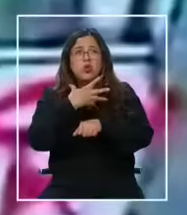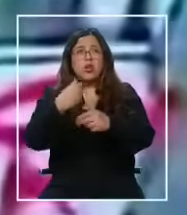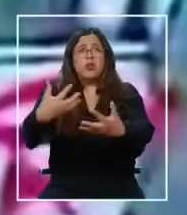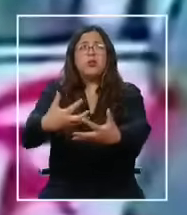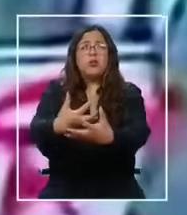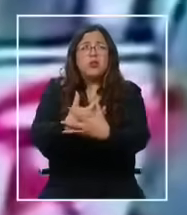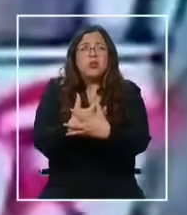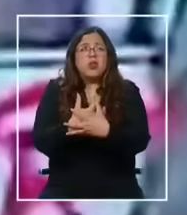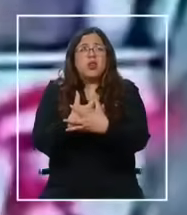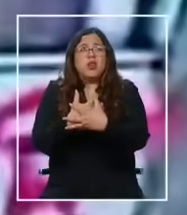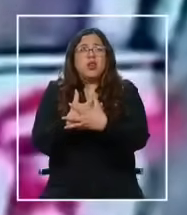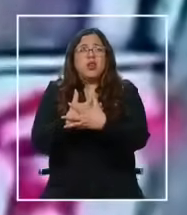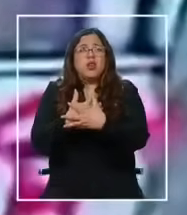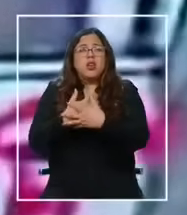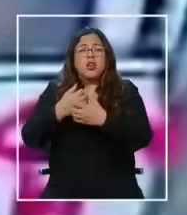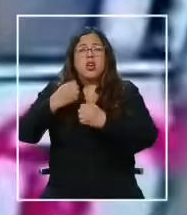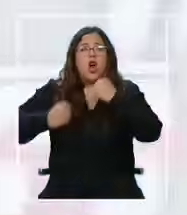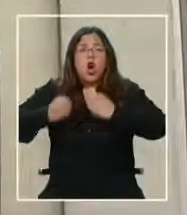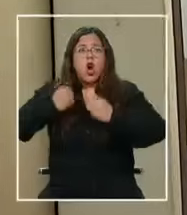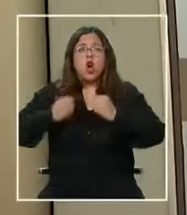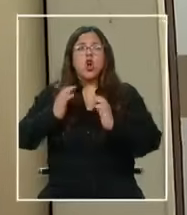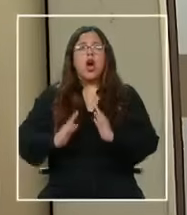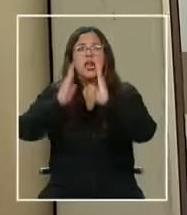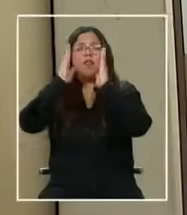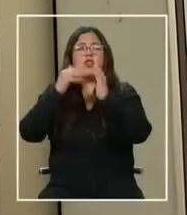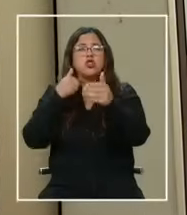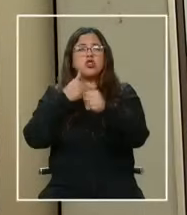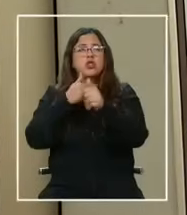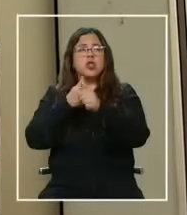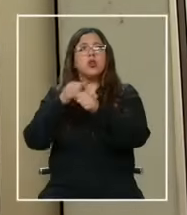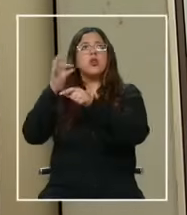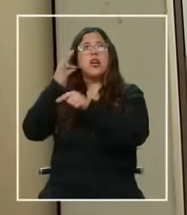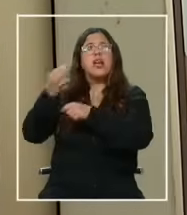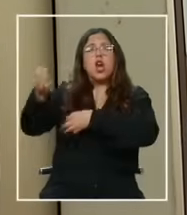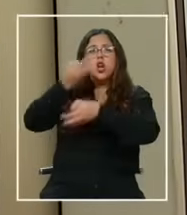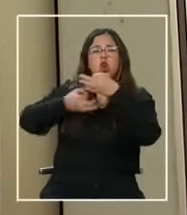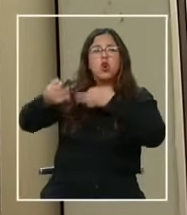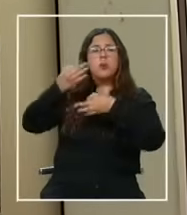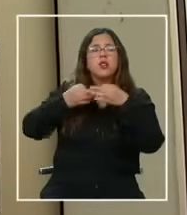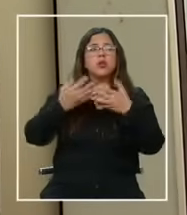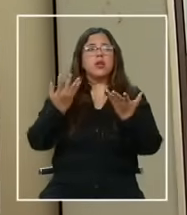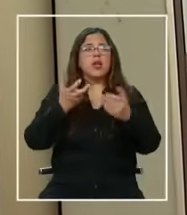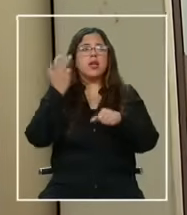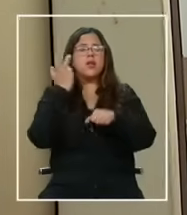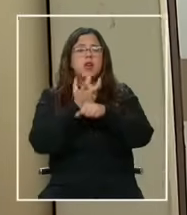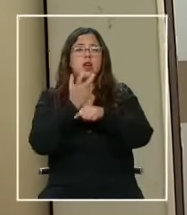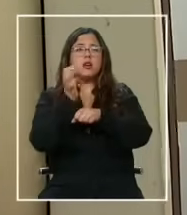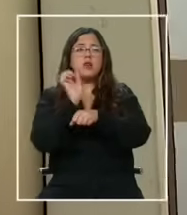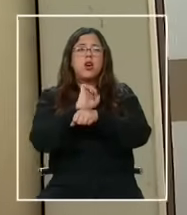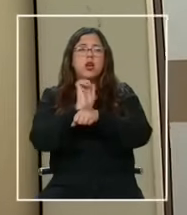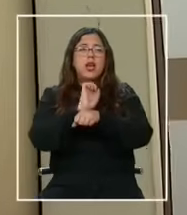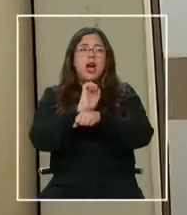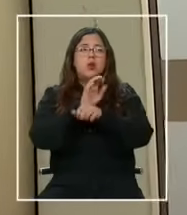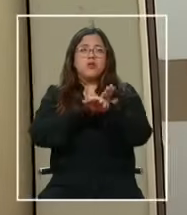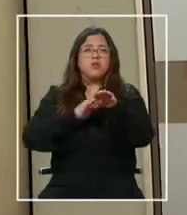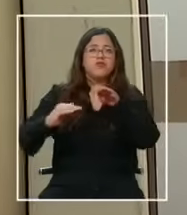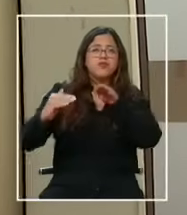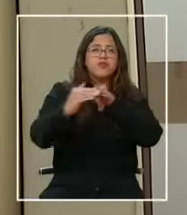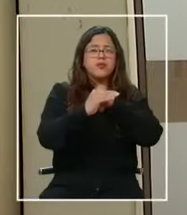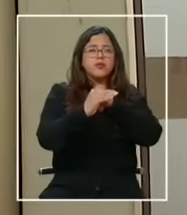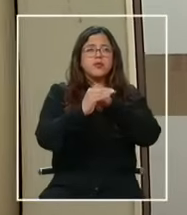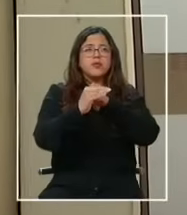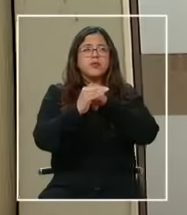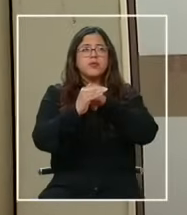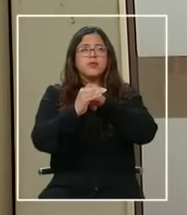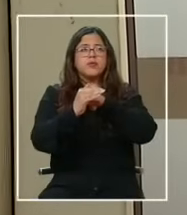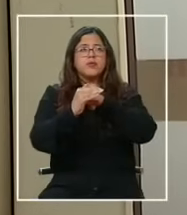brazos corrió hasta un edificio cercano lo que pasa es que ella nos comentó que justamente le habían quitado el vehículo que le habían hecho una encerrona y que le habían quitado